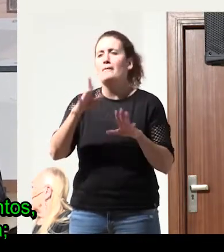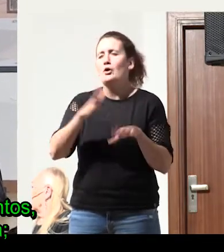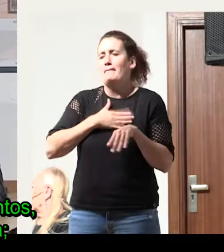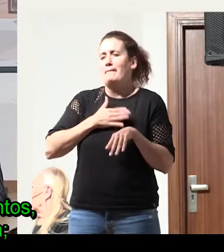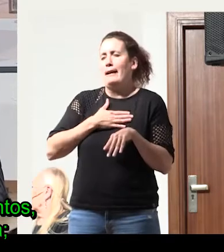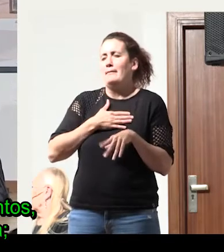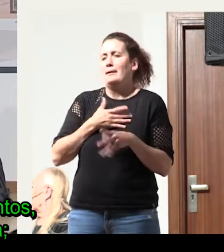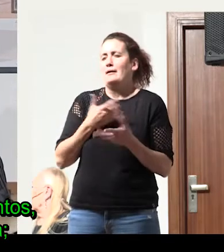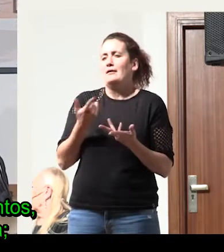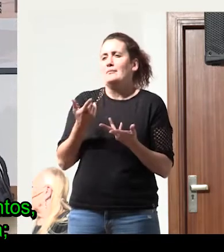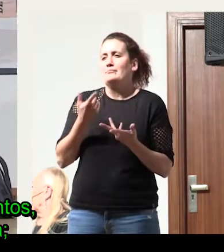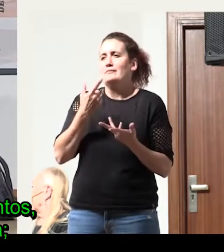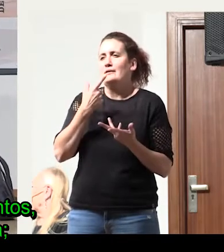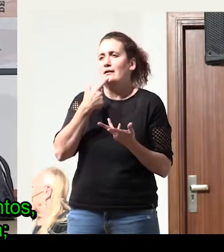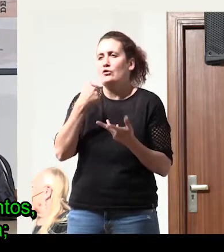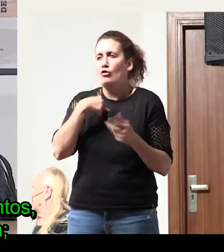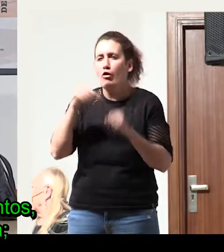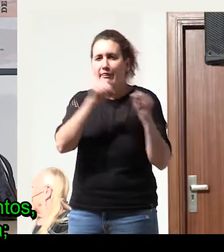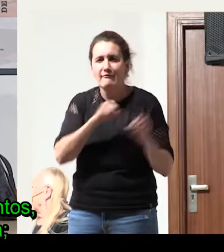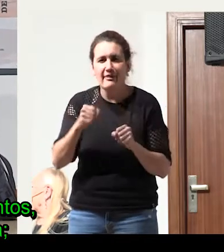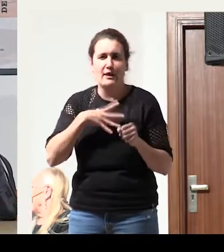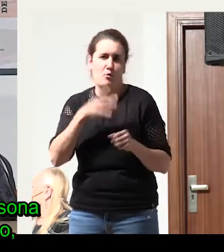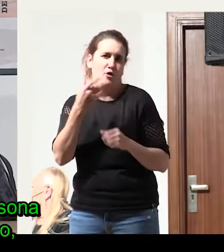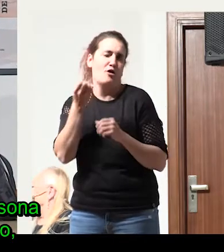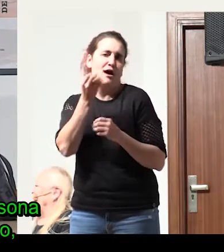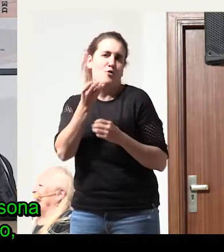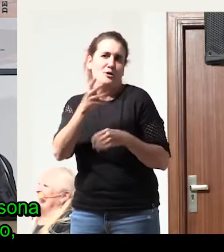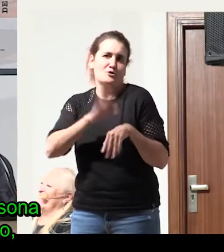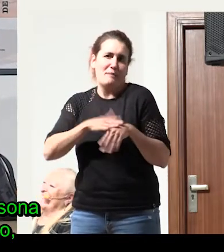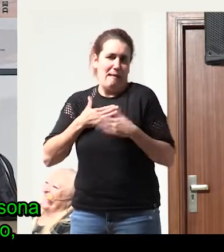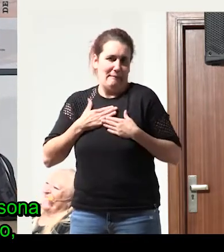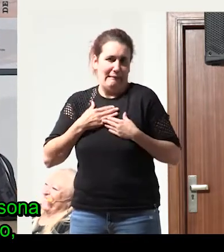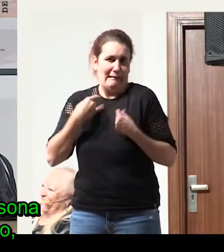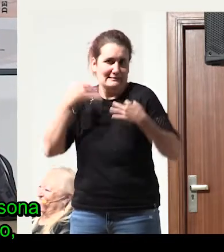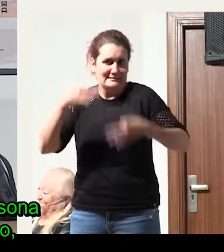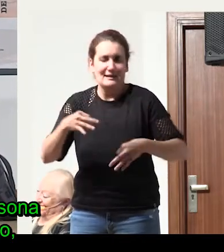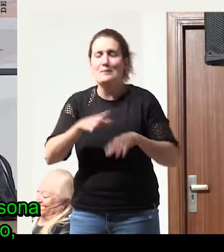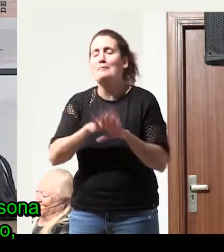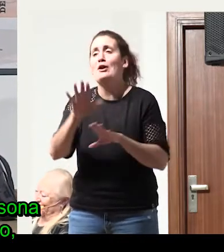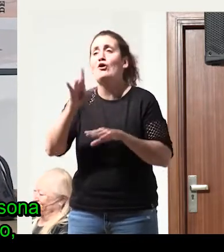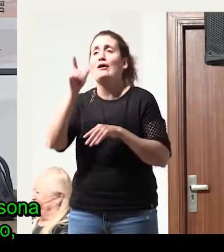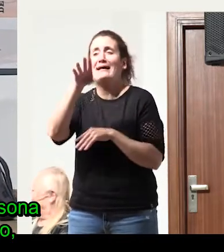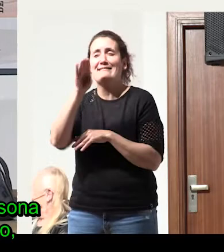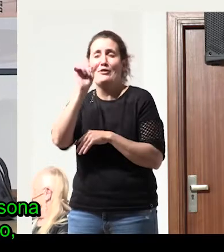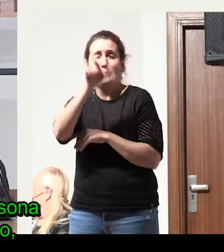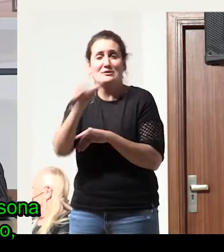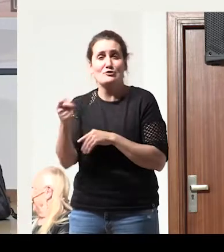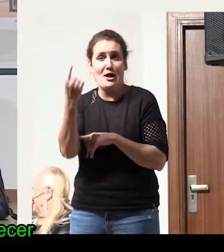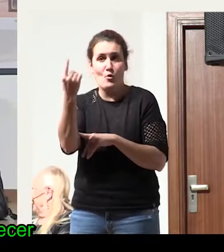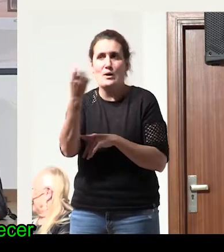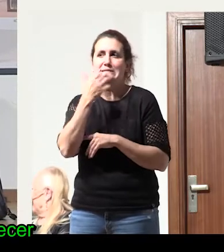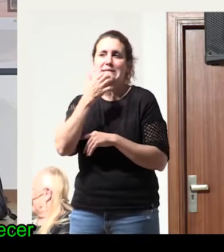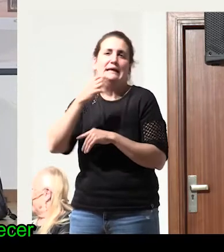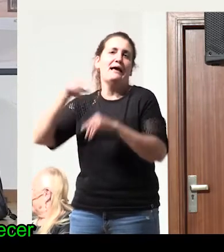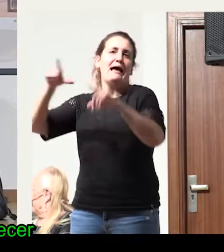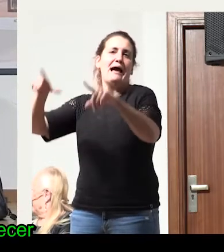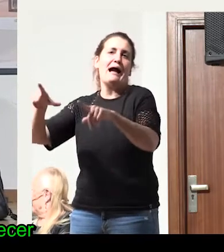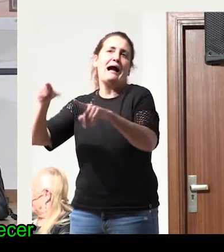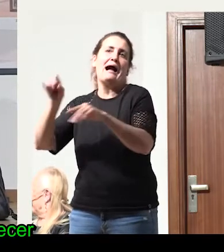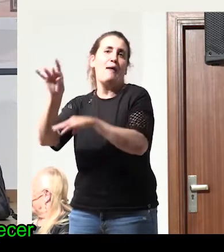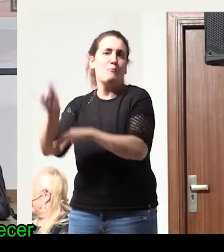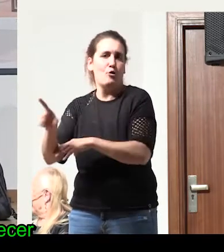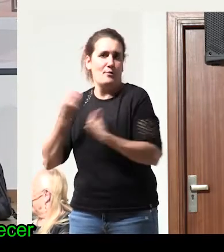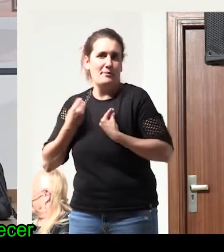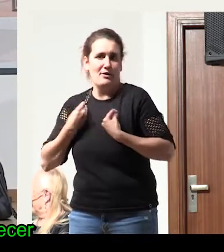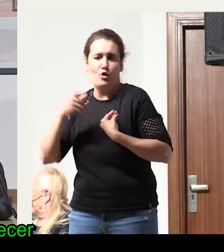podría defender con argumentos, pero no lo voy a hacer ahora. Pero entiendo que para una persona que está viviendo en el campo, en un pueblo pequeño, pues igual la mejor manera de